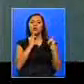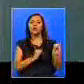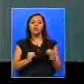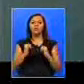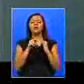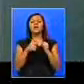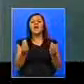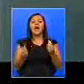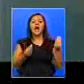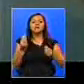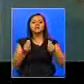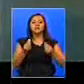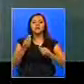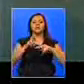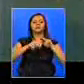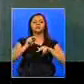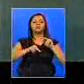desarrollado, están construyendo